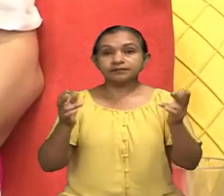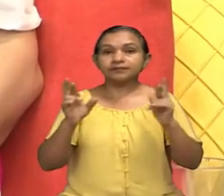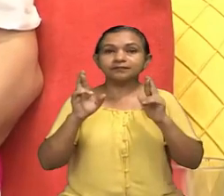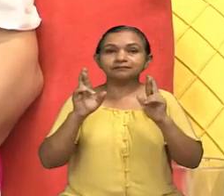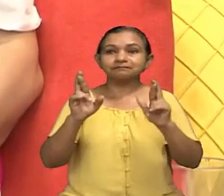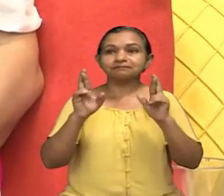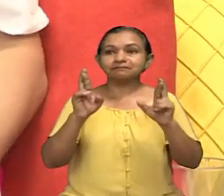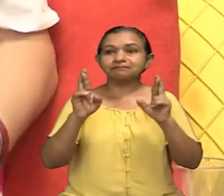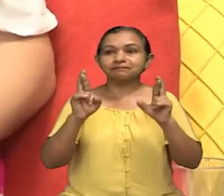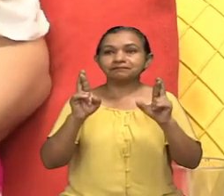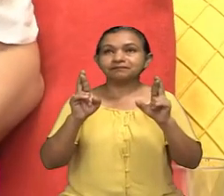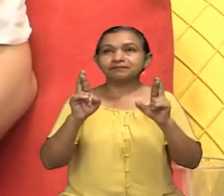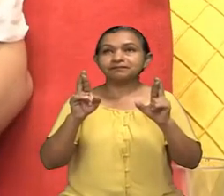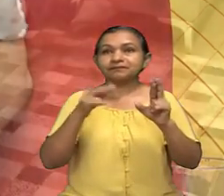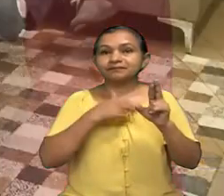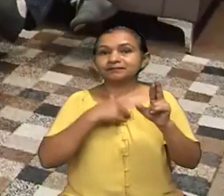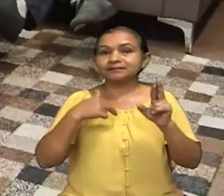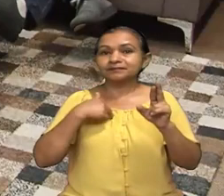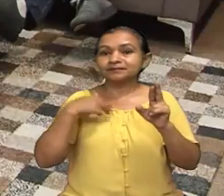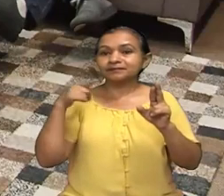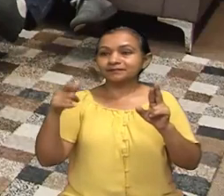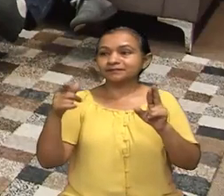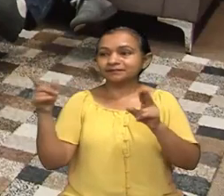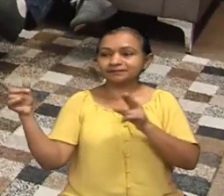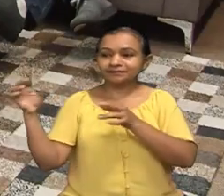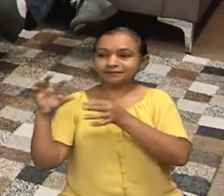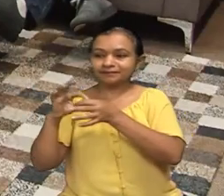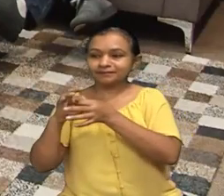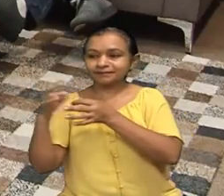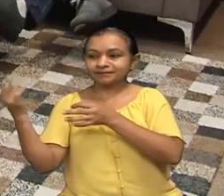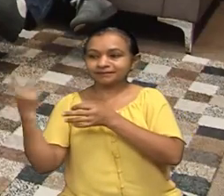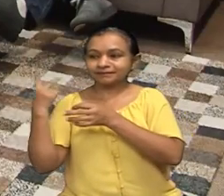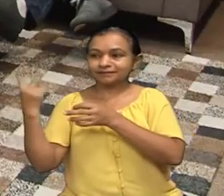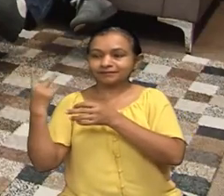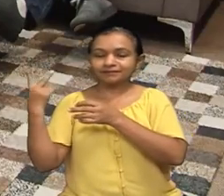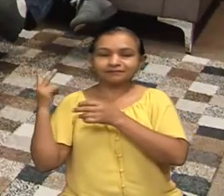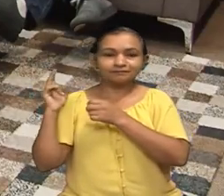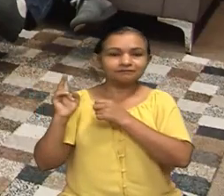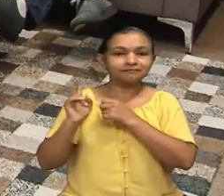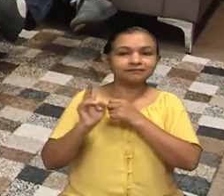afortunadamente fuimos compañeros de ese recorrido, Carlos Emilio y yo.